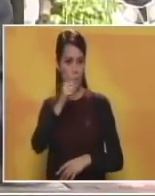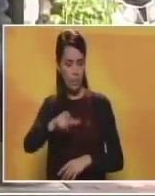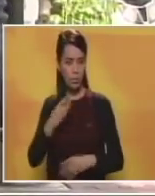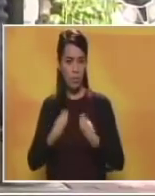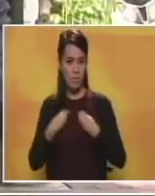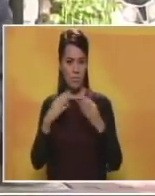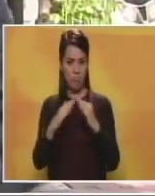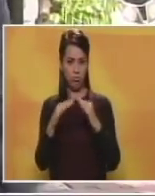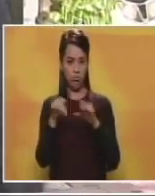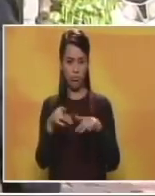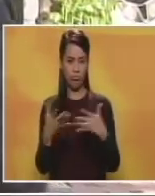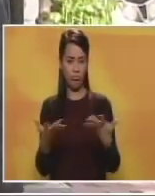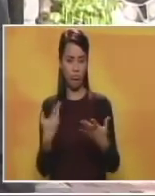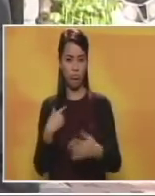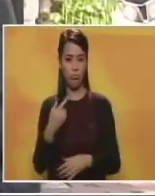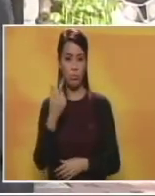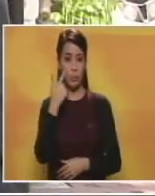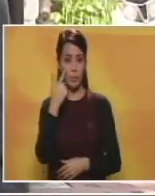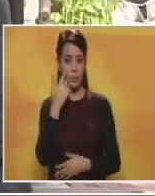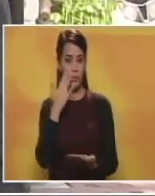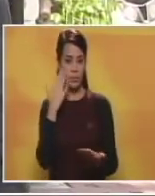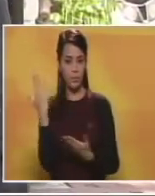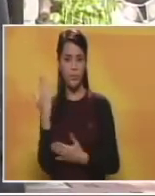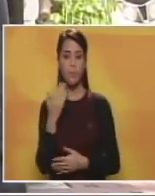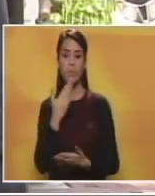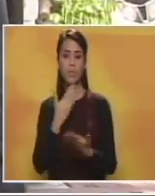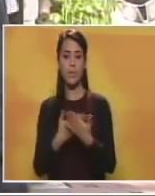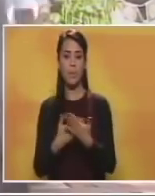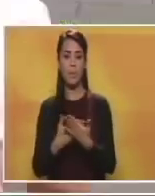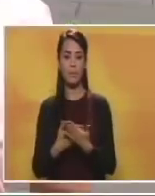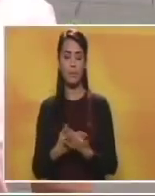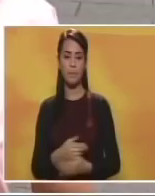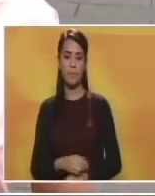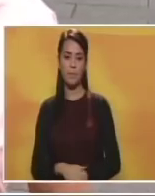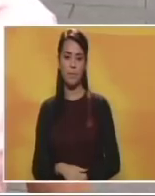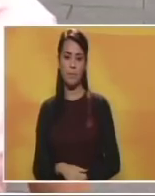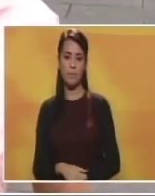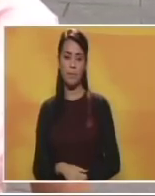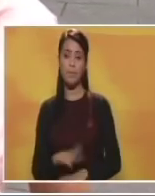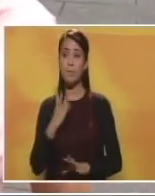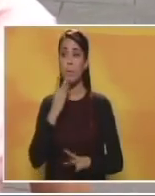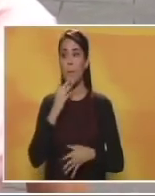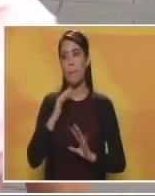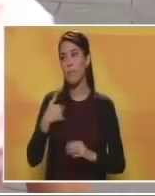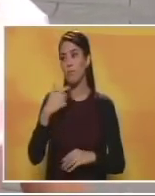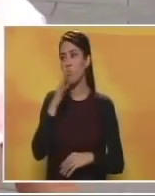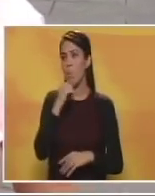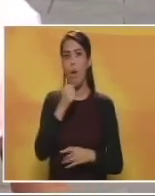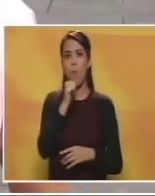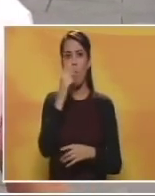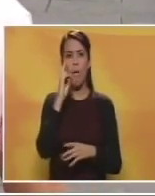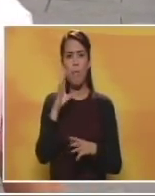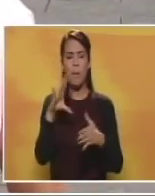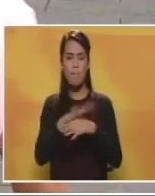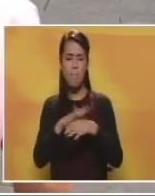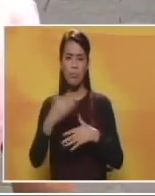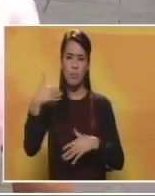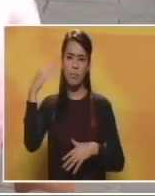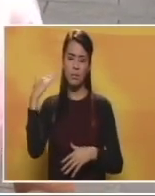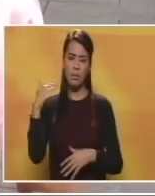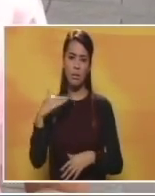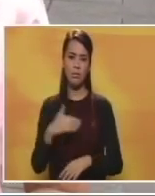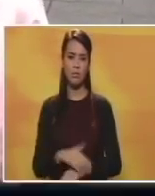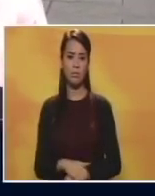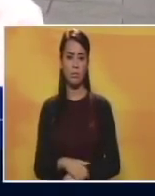cosas, observen estos testimonios que recogimos. Yo por lo menos no tengo agua desde el martes pasado, tengo